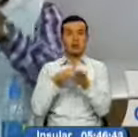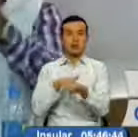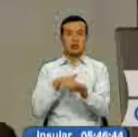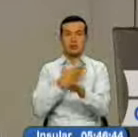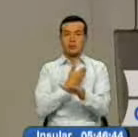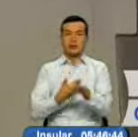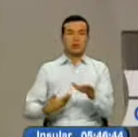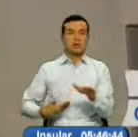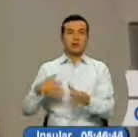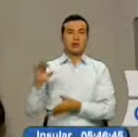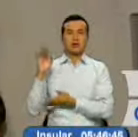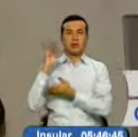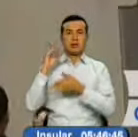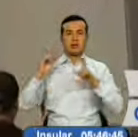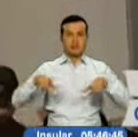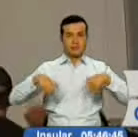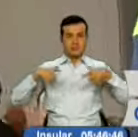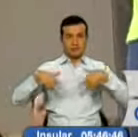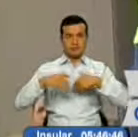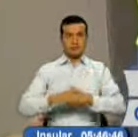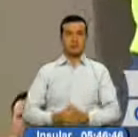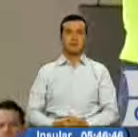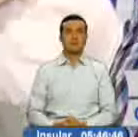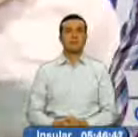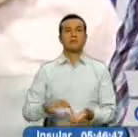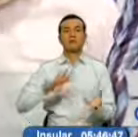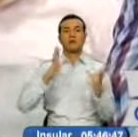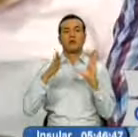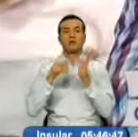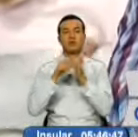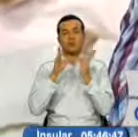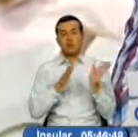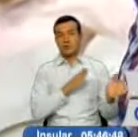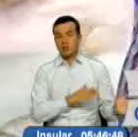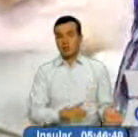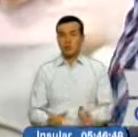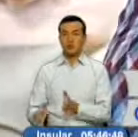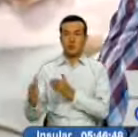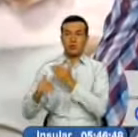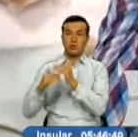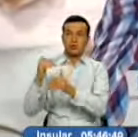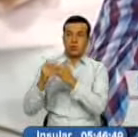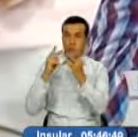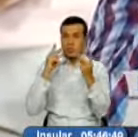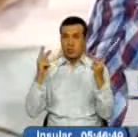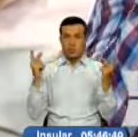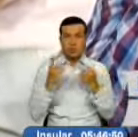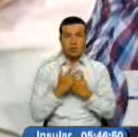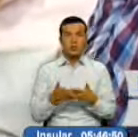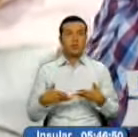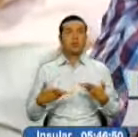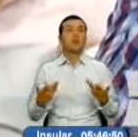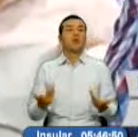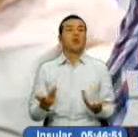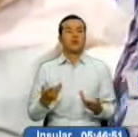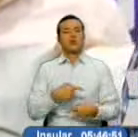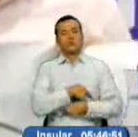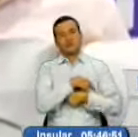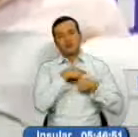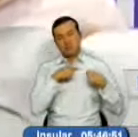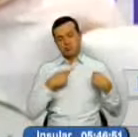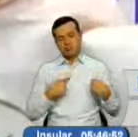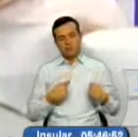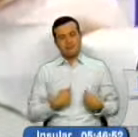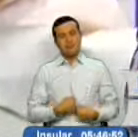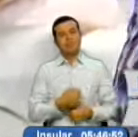al presidente electo Lenín Moreno. La revolución ciudadana va dejando huellas, huellas que de una u otra manera se llevan en el corazón del pueblo y